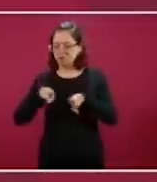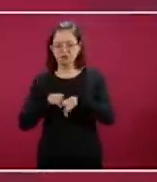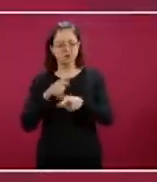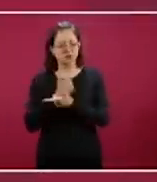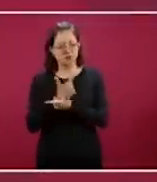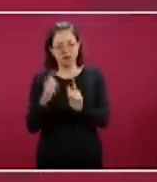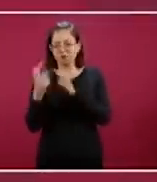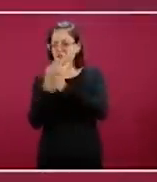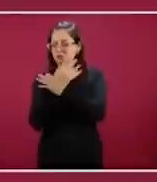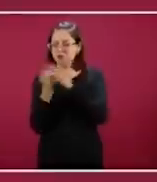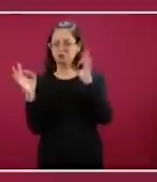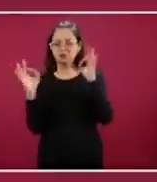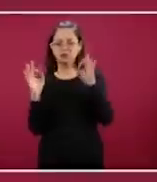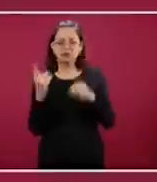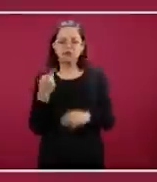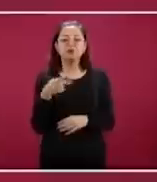pero